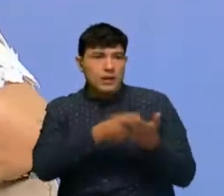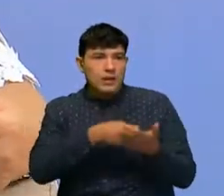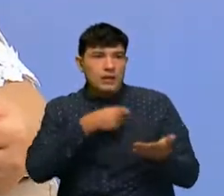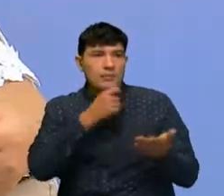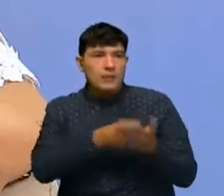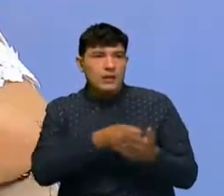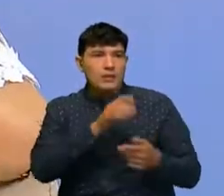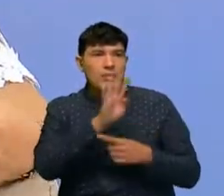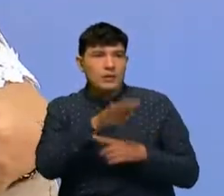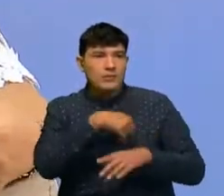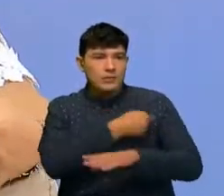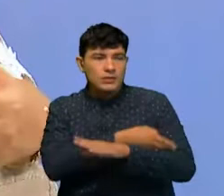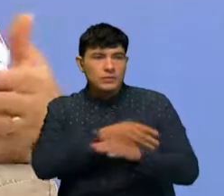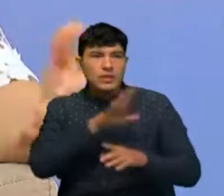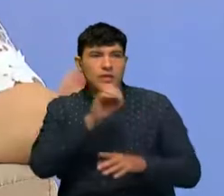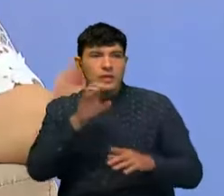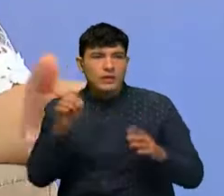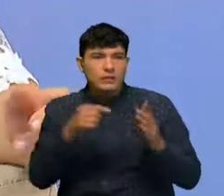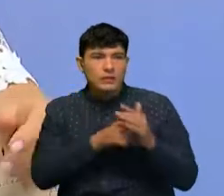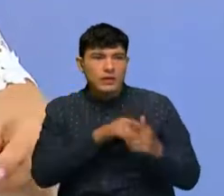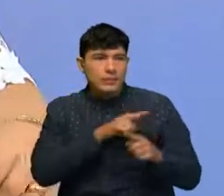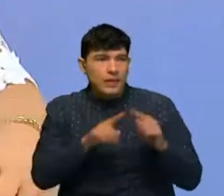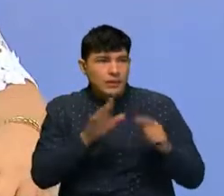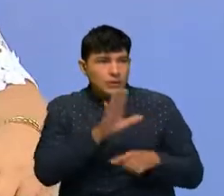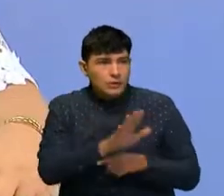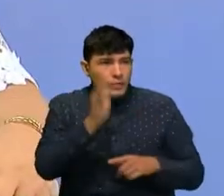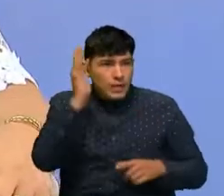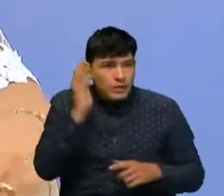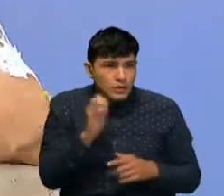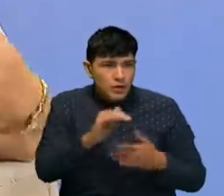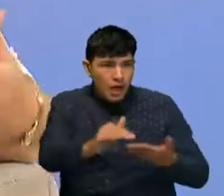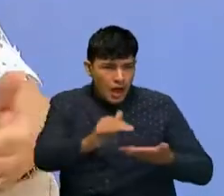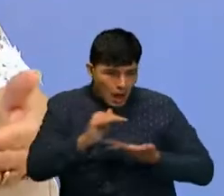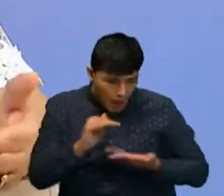con 4.500.000, 6 millones y la pensión les sale por salario